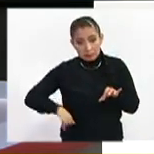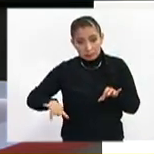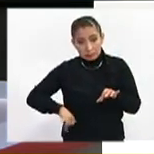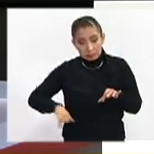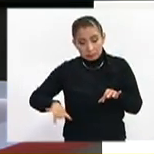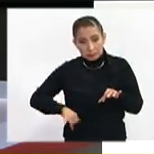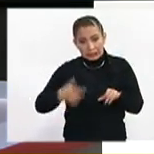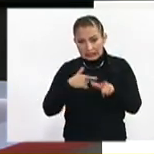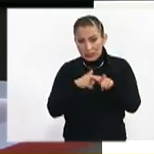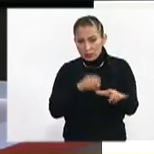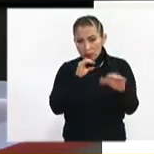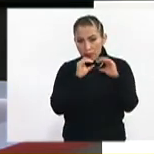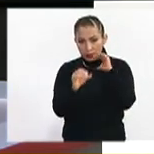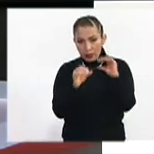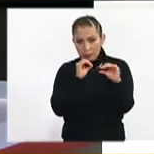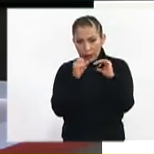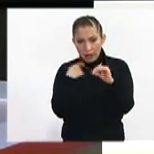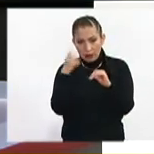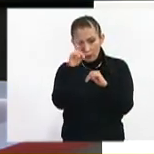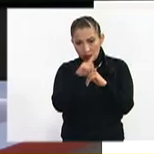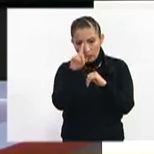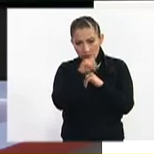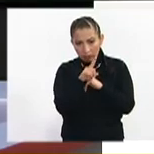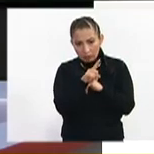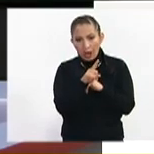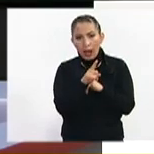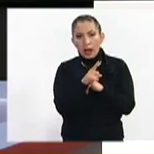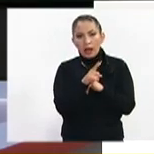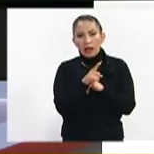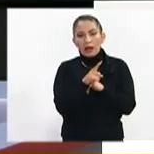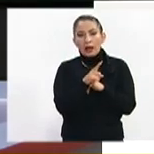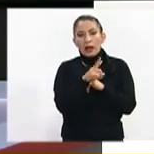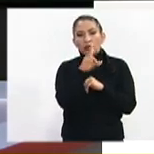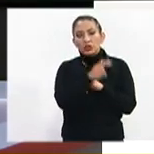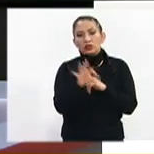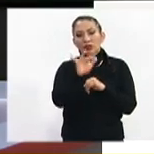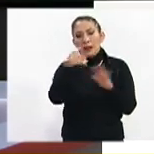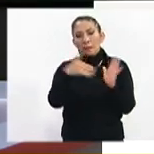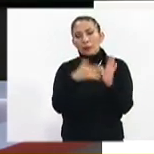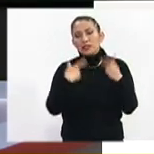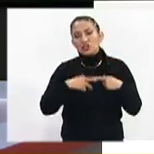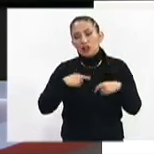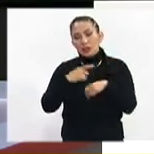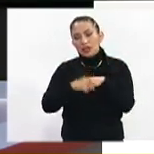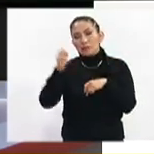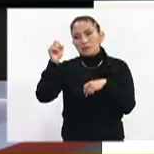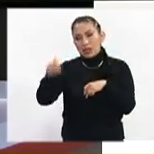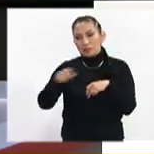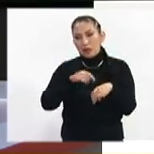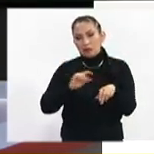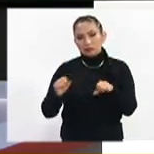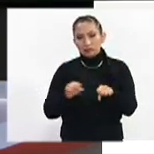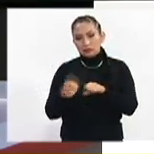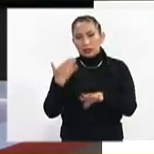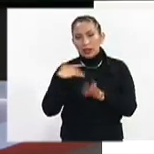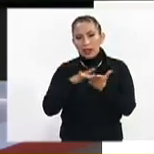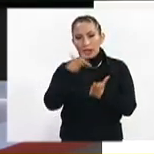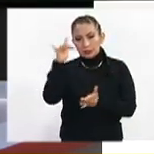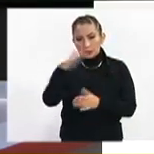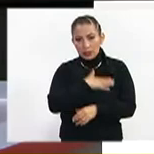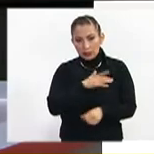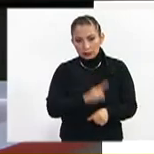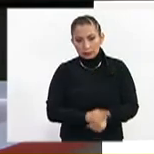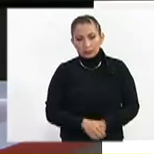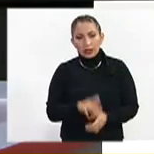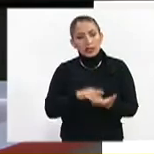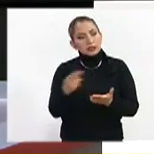interesantes. Mantengamos la comunicación para seguir orientando a los más de 250,000 afectados por estos últimos terremotos. Gracias, muy buenos